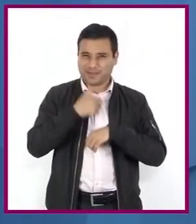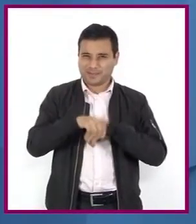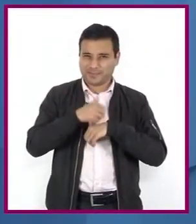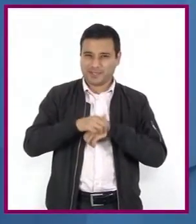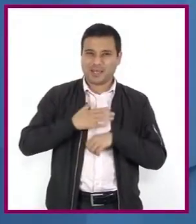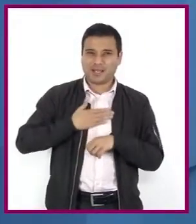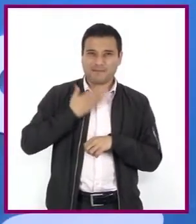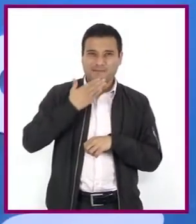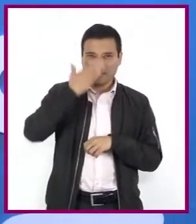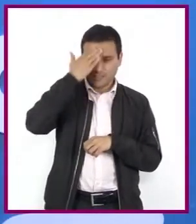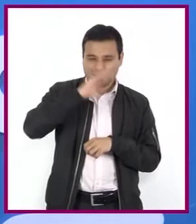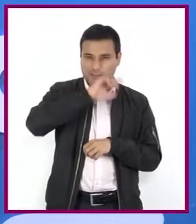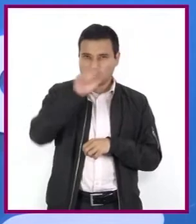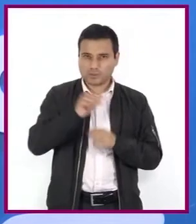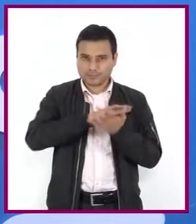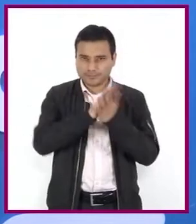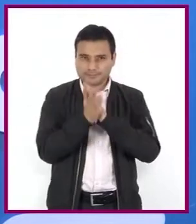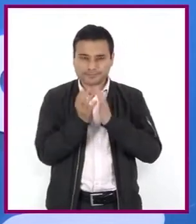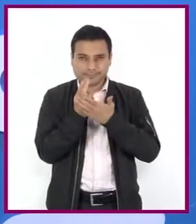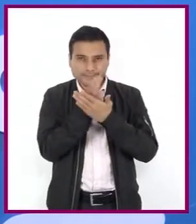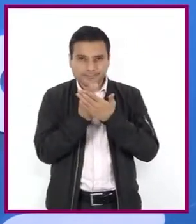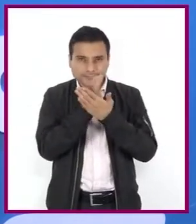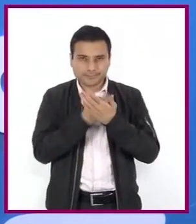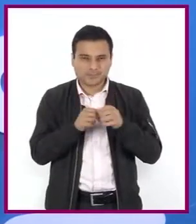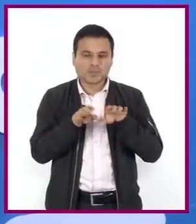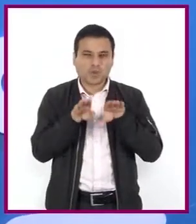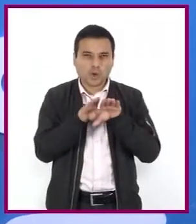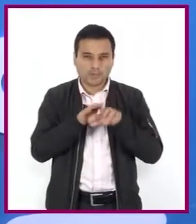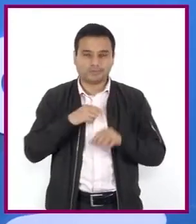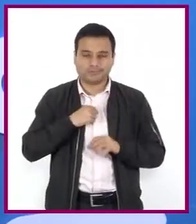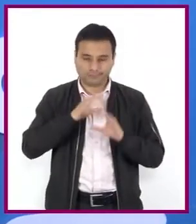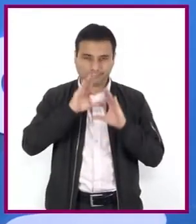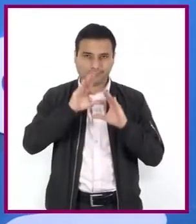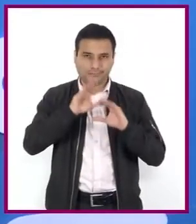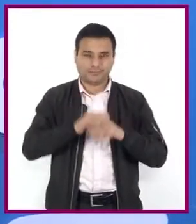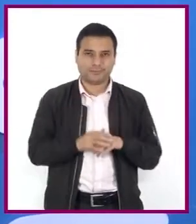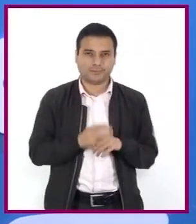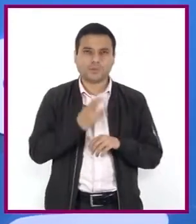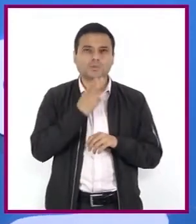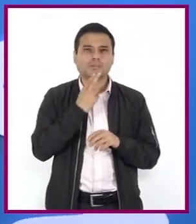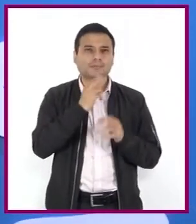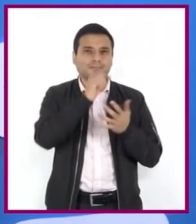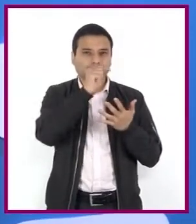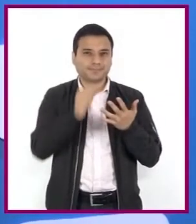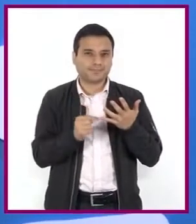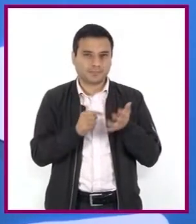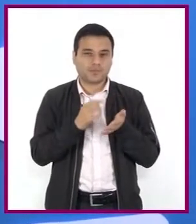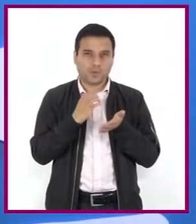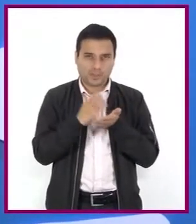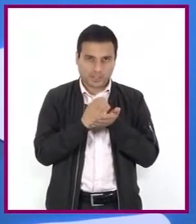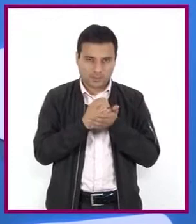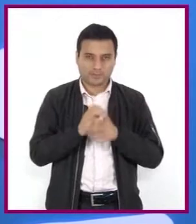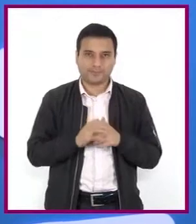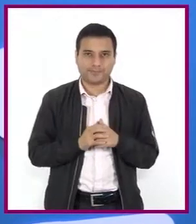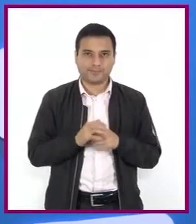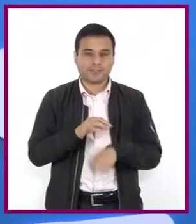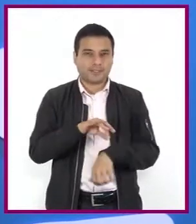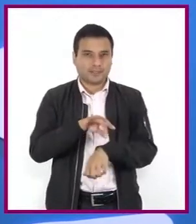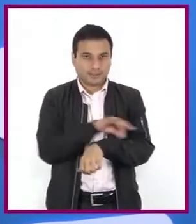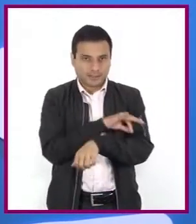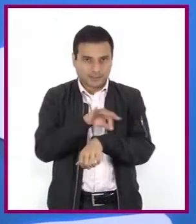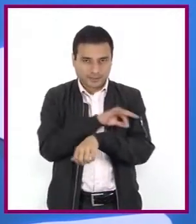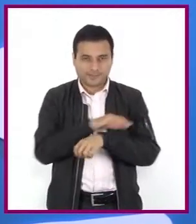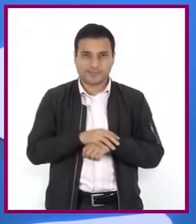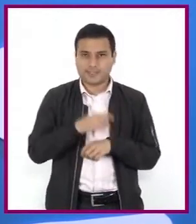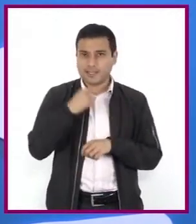y gráfica. Tengan listos sus materiales de trabajo. Utilizaremos cuaderno, regla,